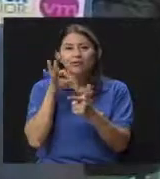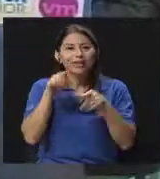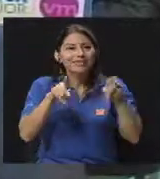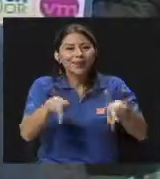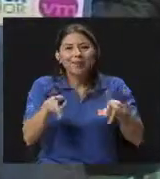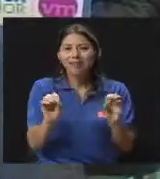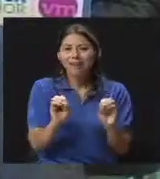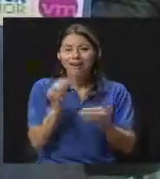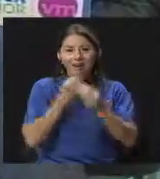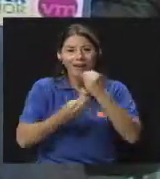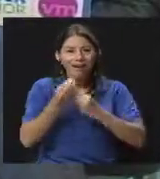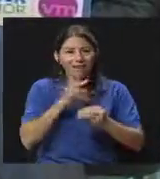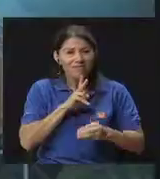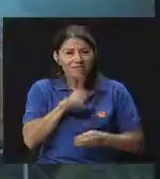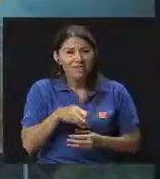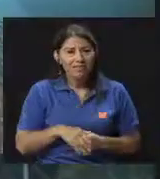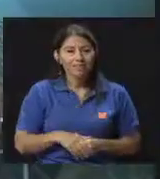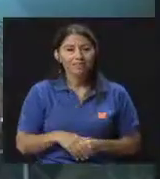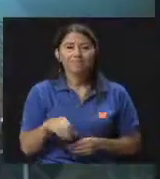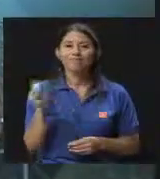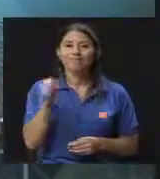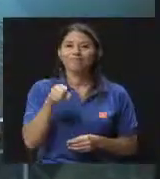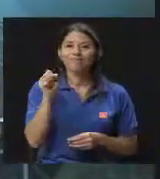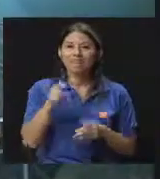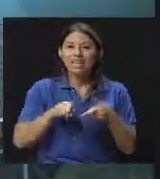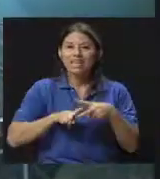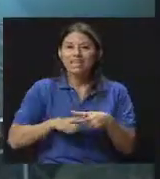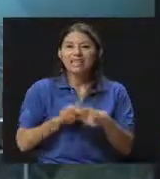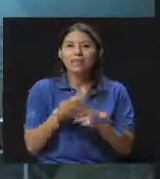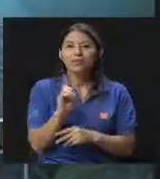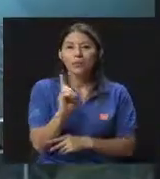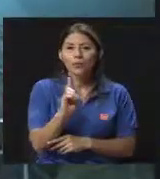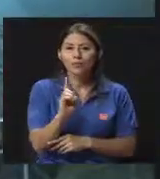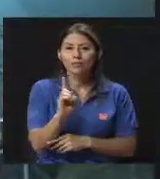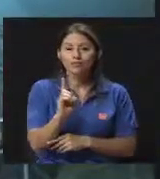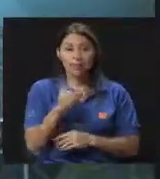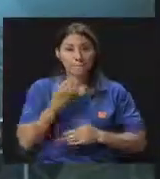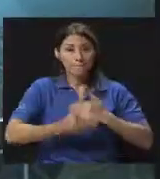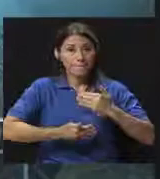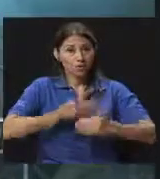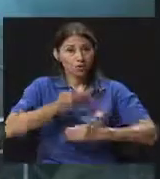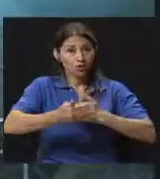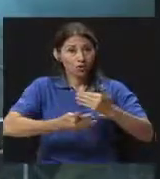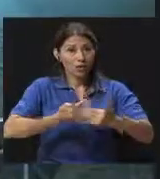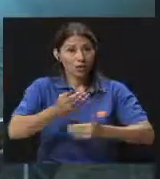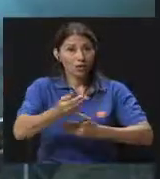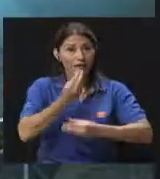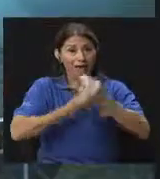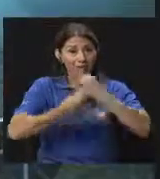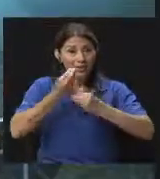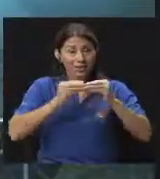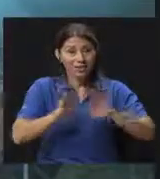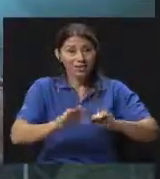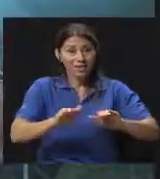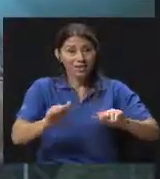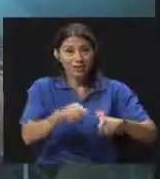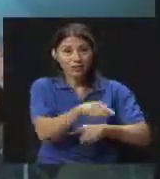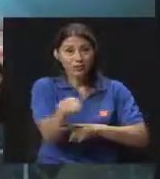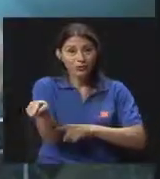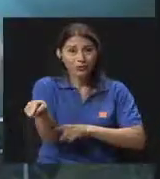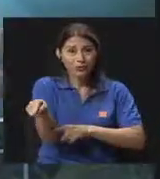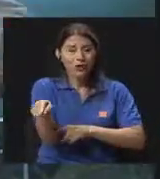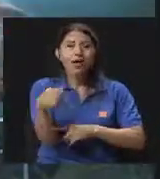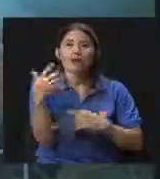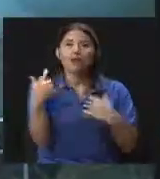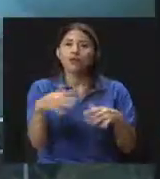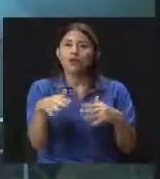¿verdad? ¿Y de dónde inicia? Pues el proceso de alimentación de los niños, aunque ustedes no lo crean, pues tiene una